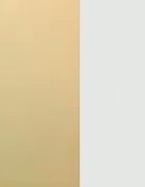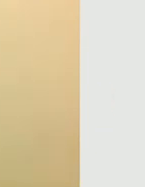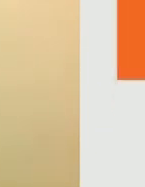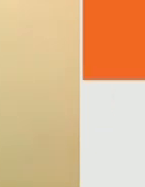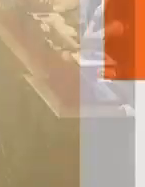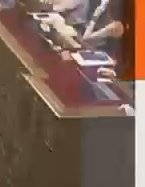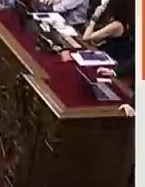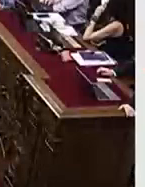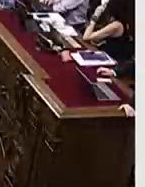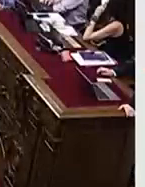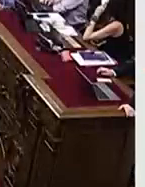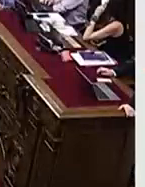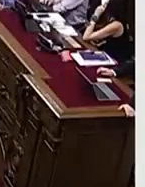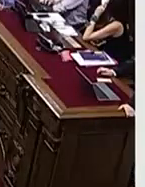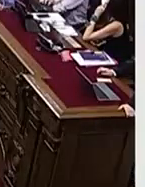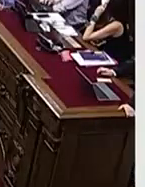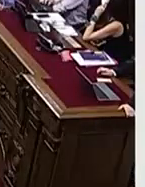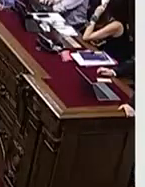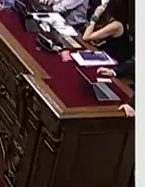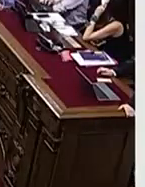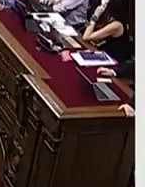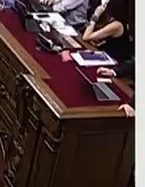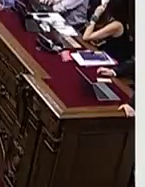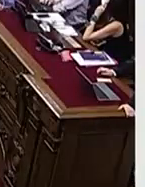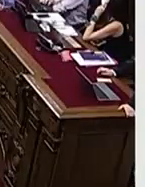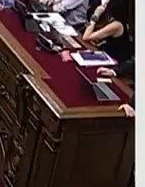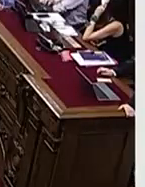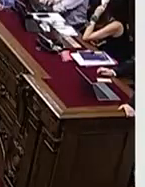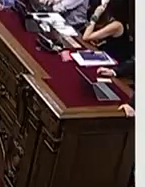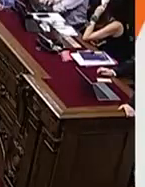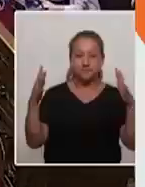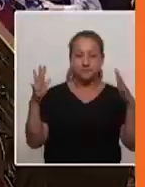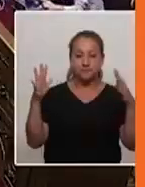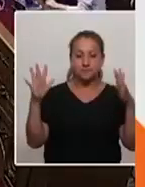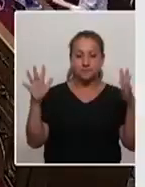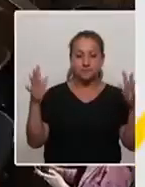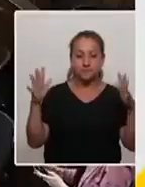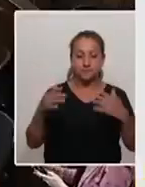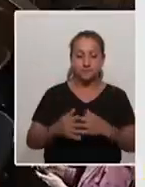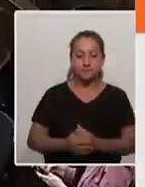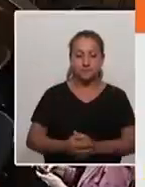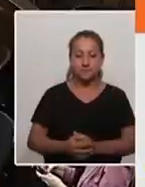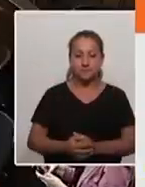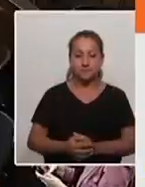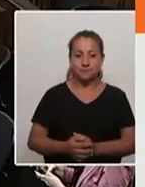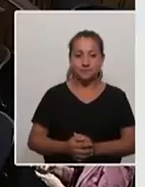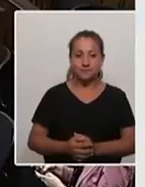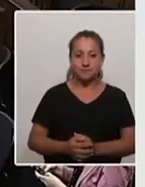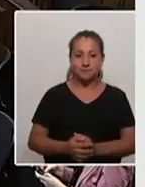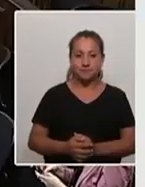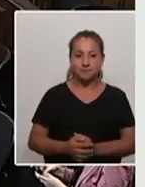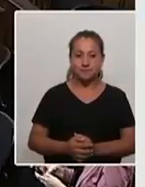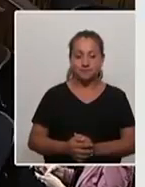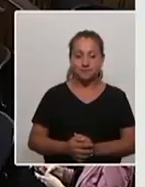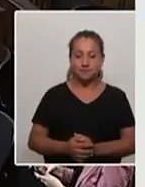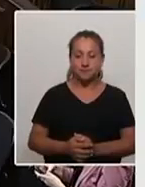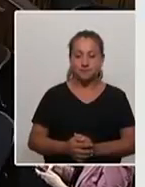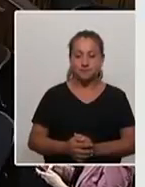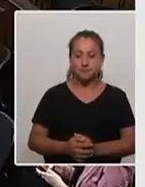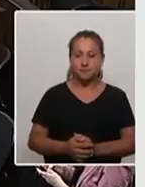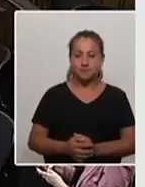contundente. Así es, incluso a veces puede ser, Lucía, que si tenemos 7 normas que tratan de la misma materia, puede ser que aprobemos la más